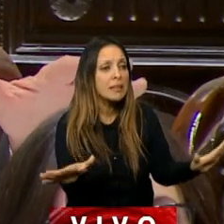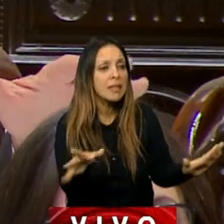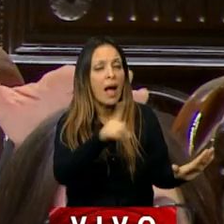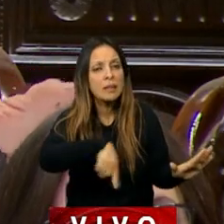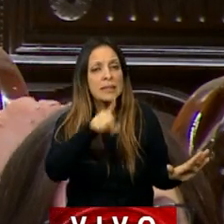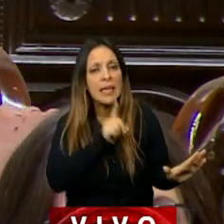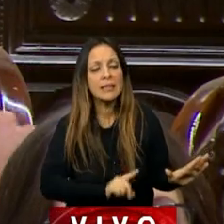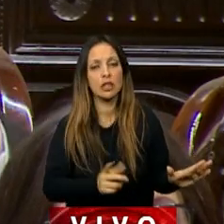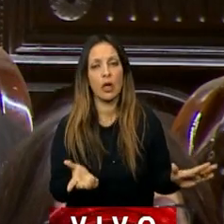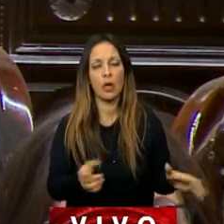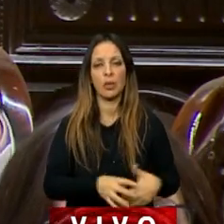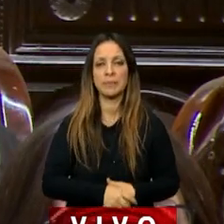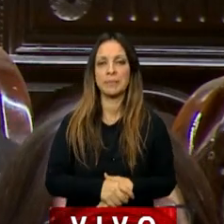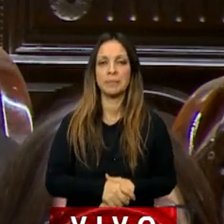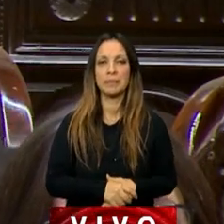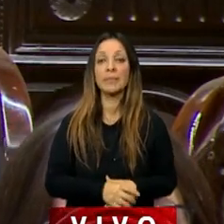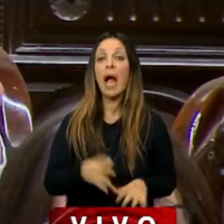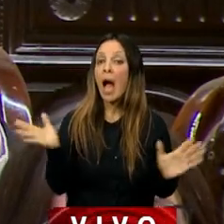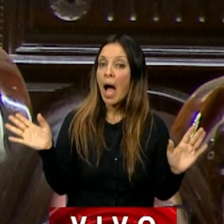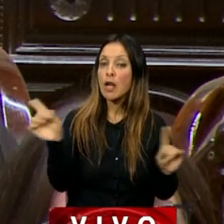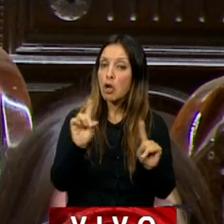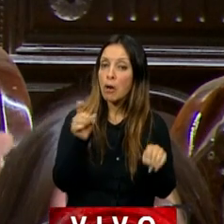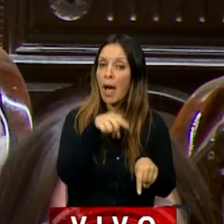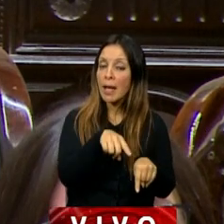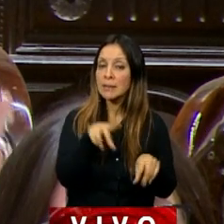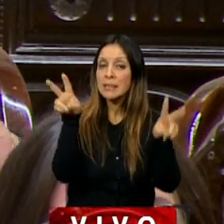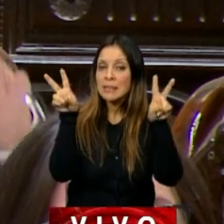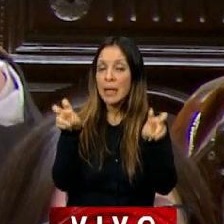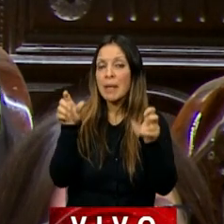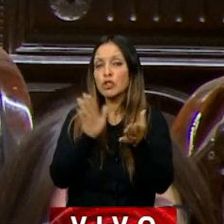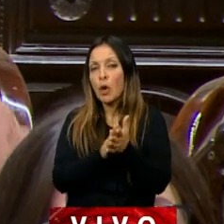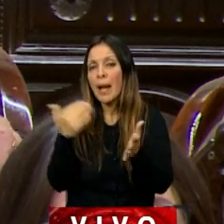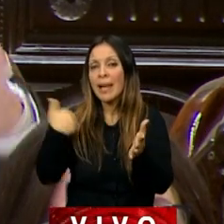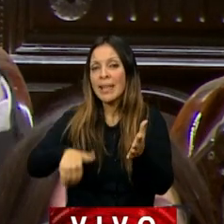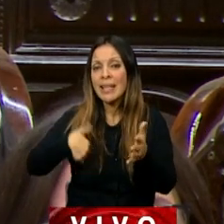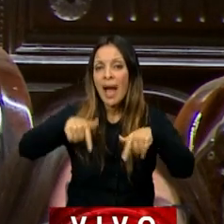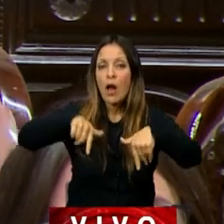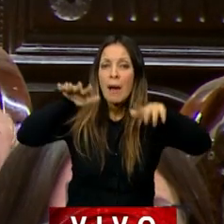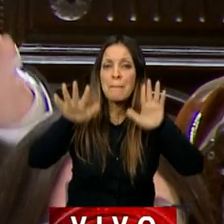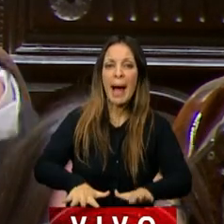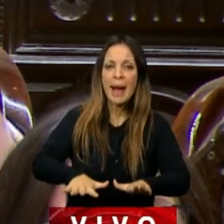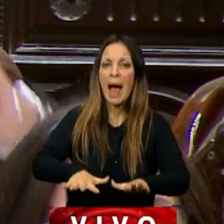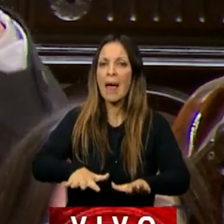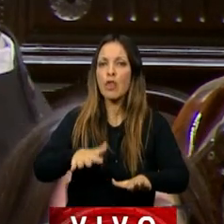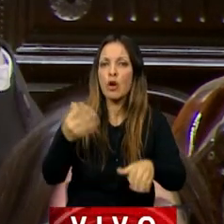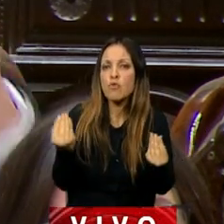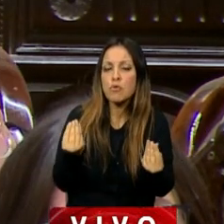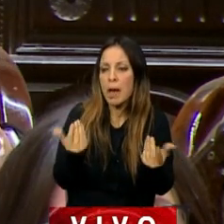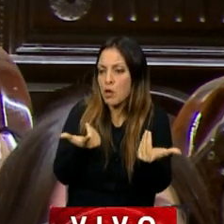Silencio. No estamos para escuchar que el país está paralizado porque no tiene con